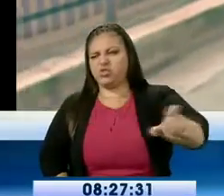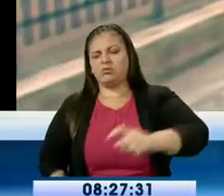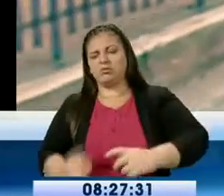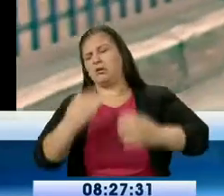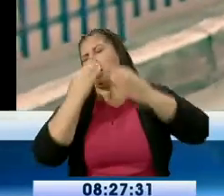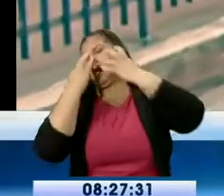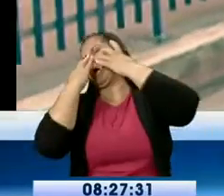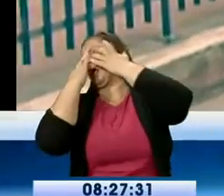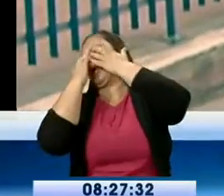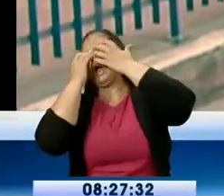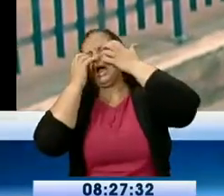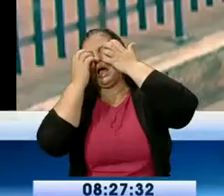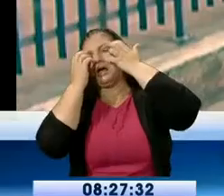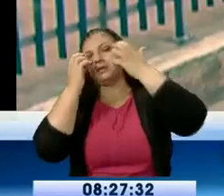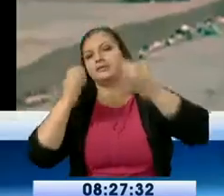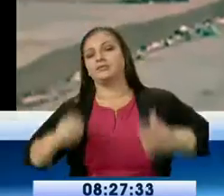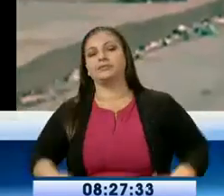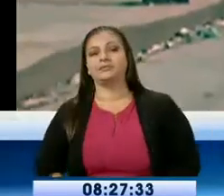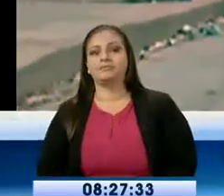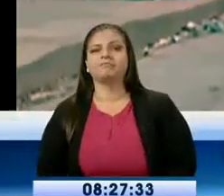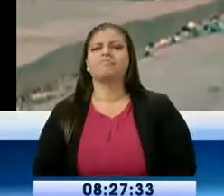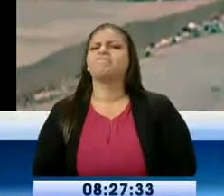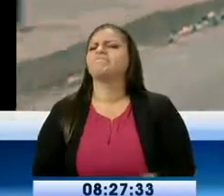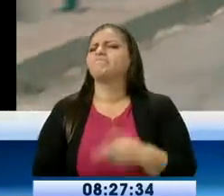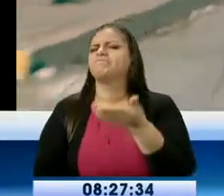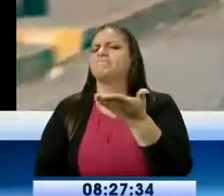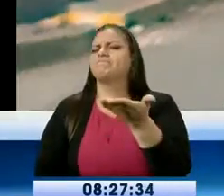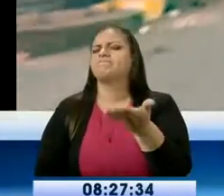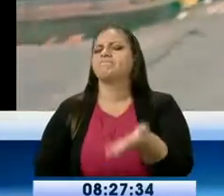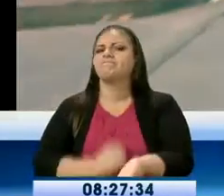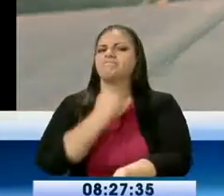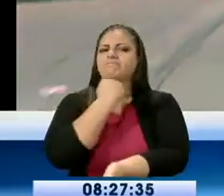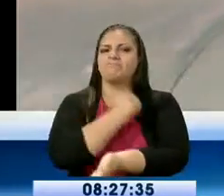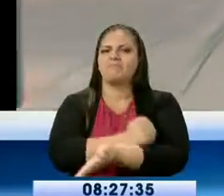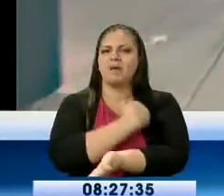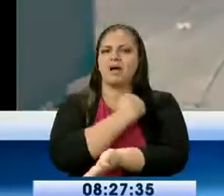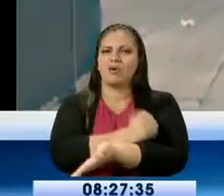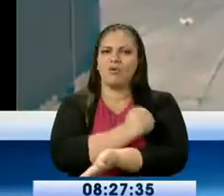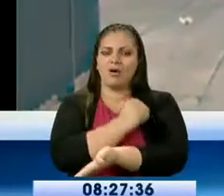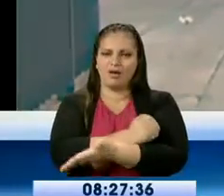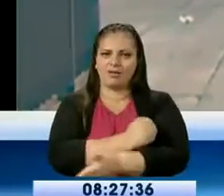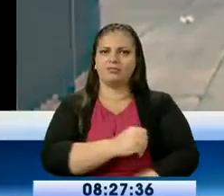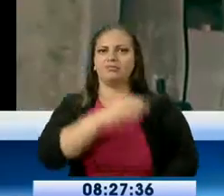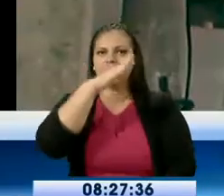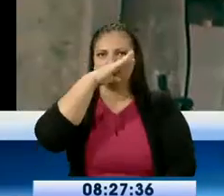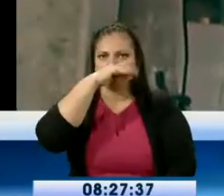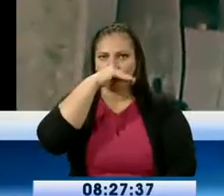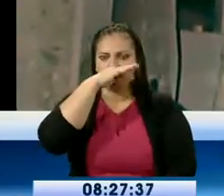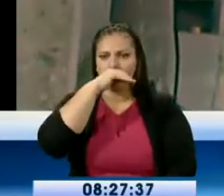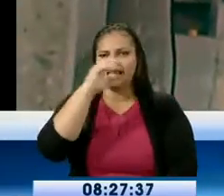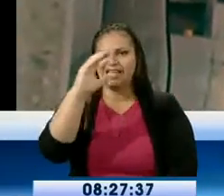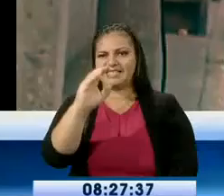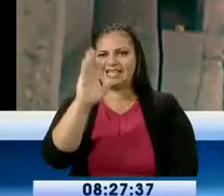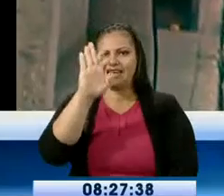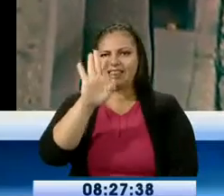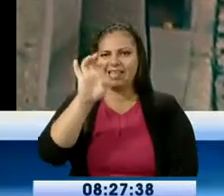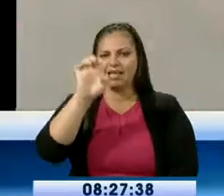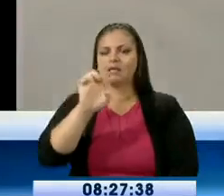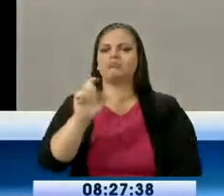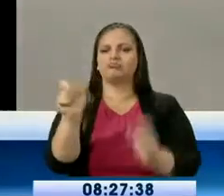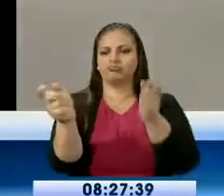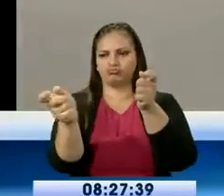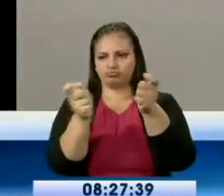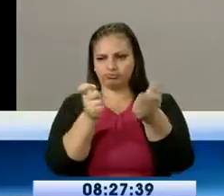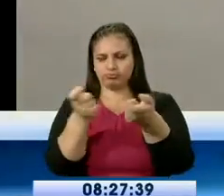terminal terrestre de esa localidad, que es parte de la jurisdicción de la Comisión de Tránsito del Ecuador. Aquí los conductores de